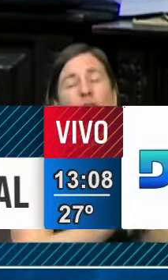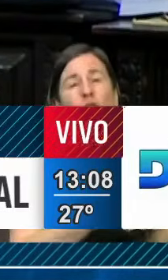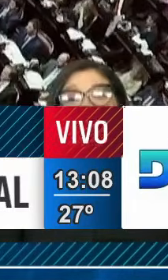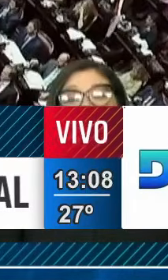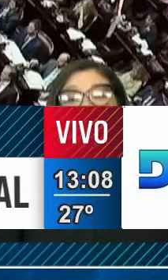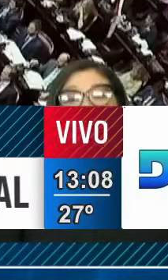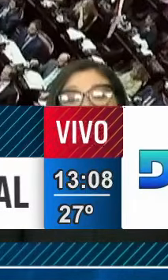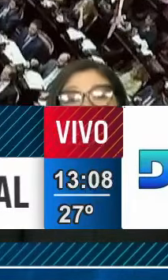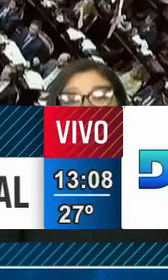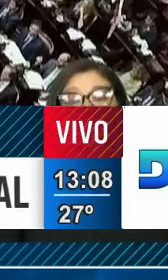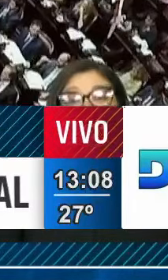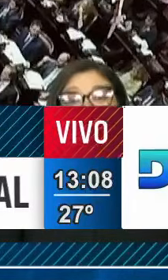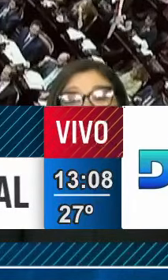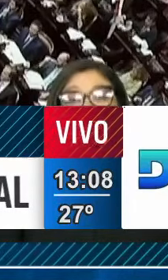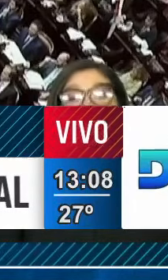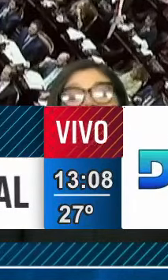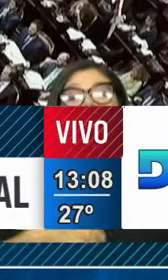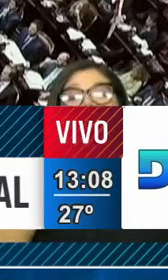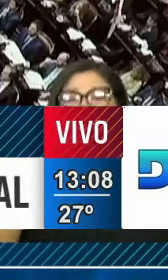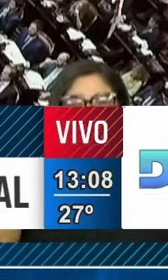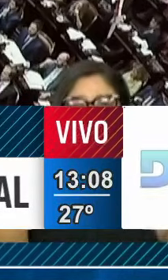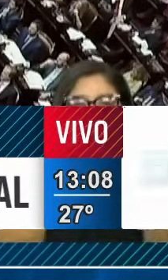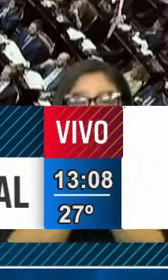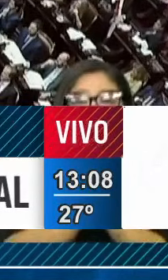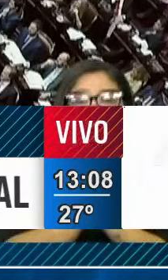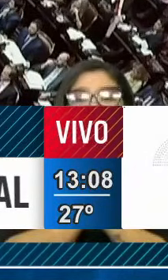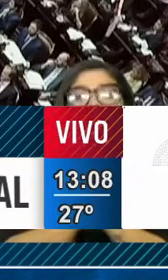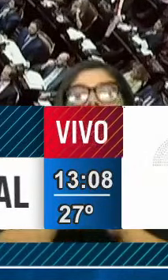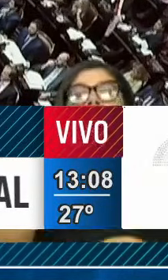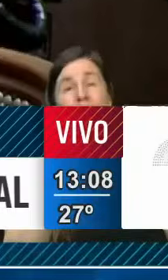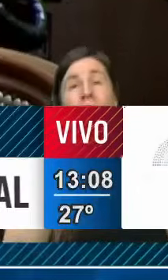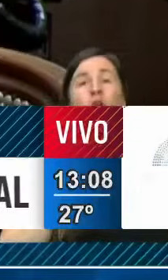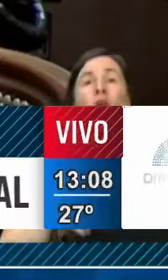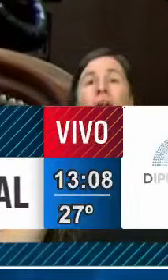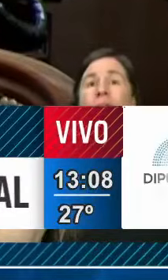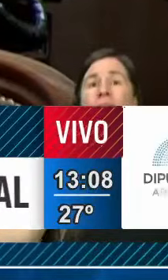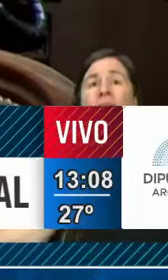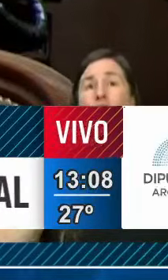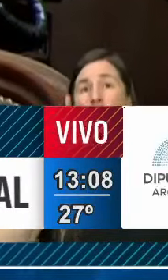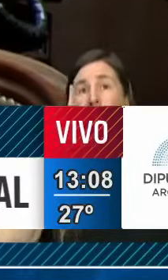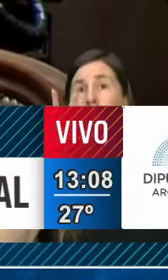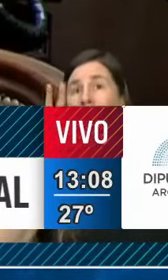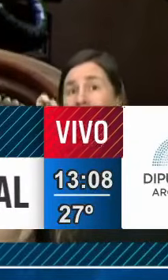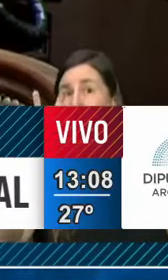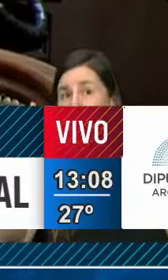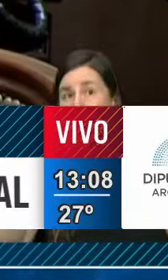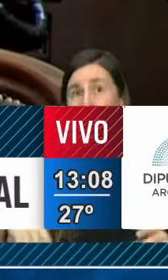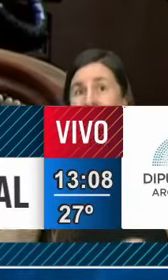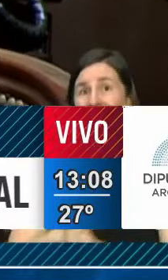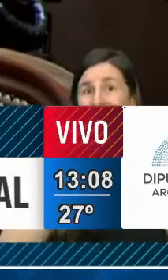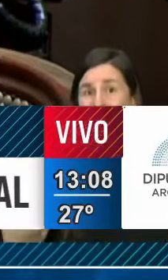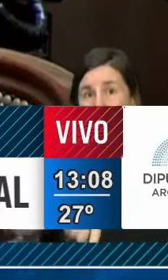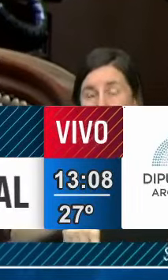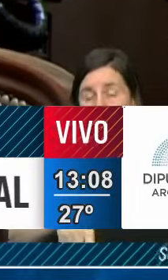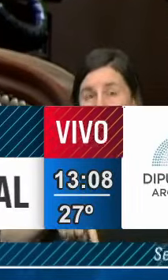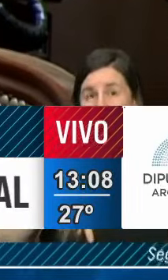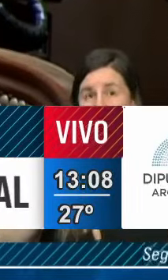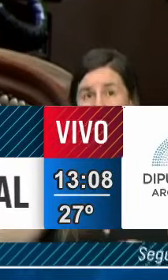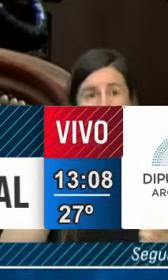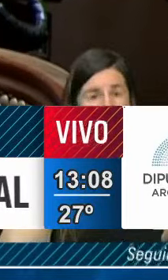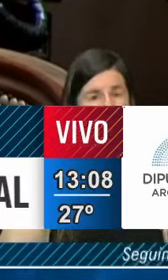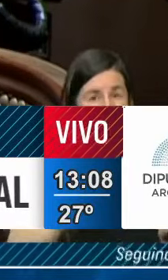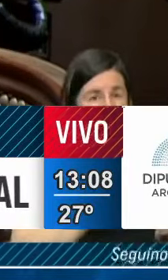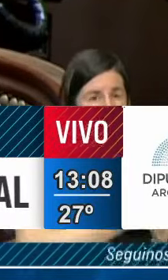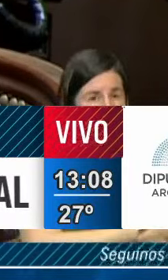decían, y la verdad que el número está fino, pero después al mismo tiempo, cuando ya nos estábamos acercando al comienzo de lo que era la chicharra,